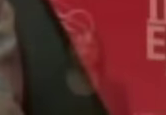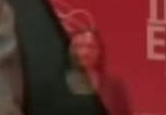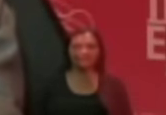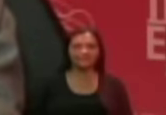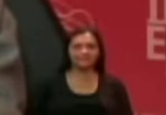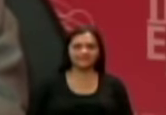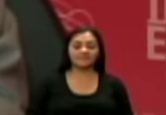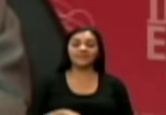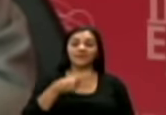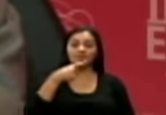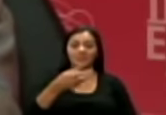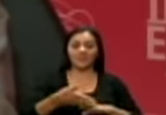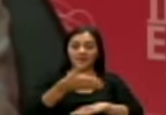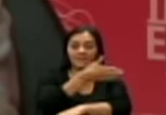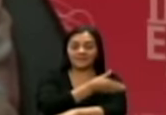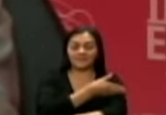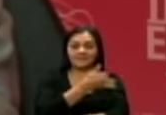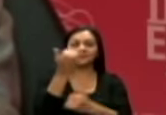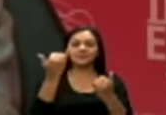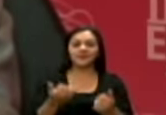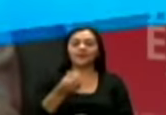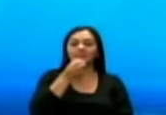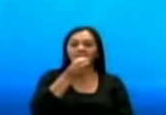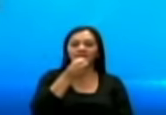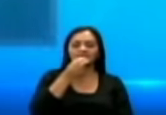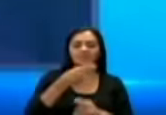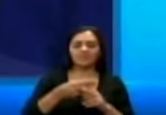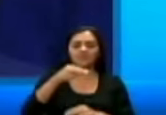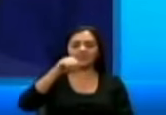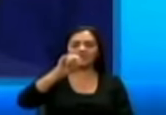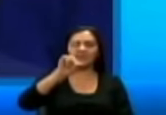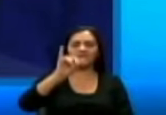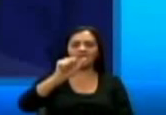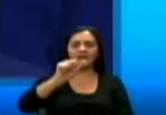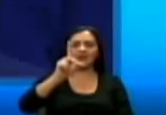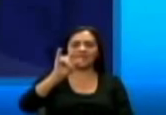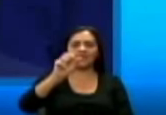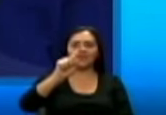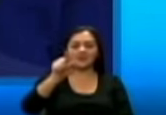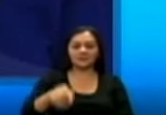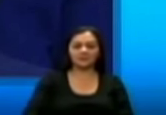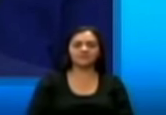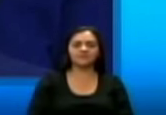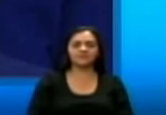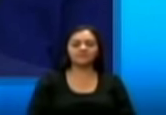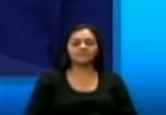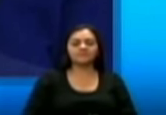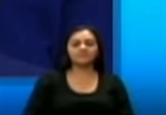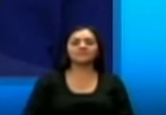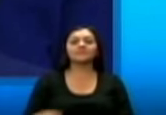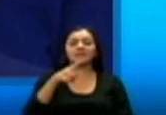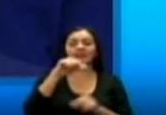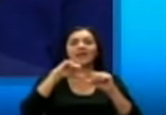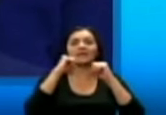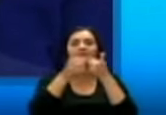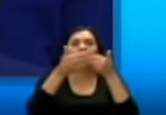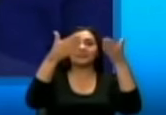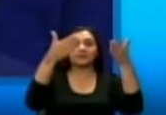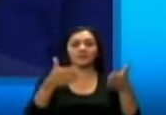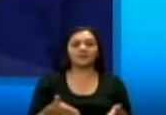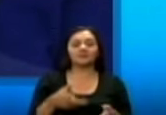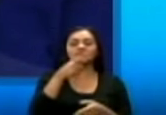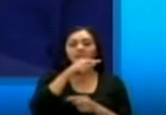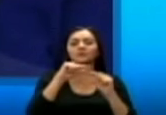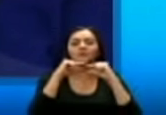Como mencionamos hace poco, nos encontramos con Nidia Díaz. Ella es asambleísta parlamentaria del Frente Farabundo Martí para